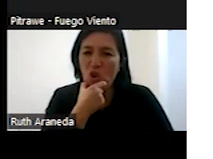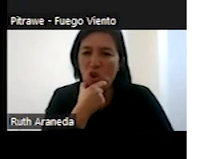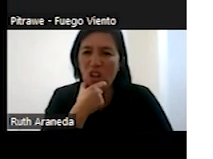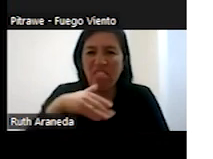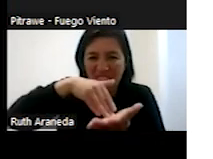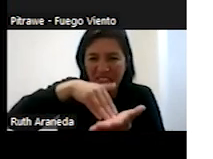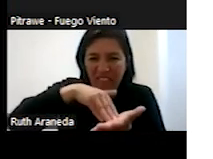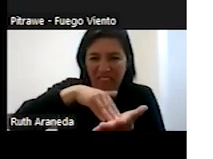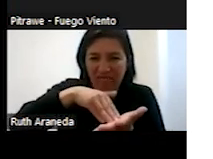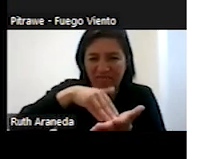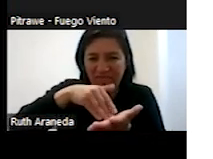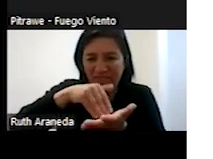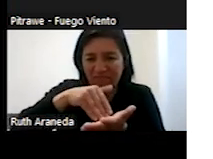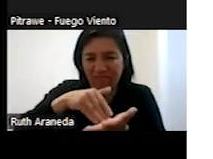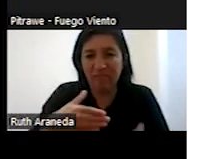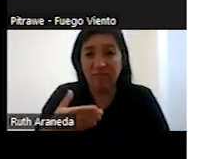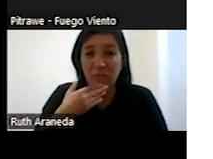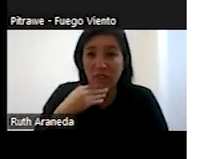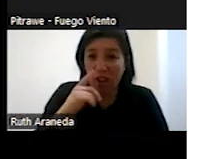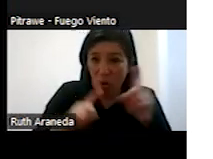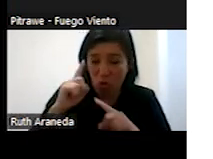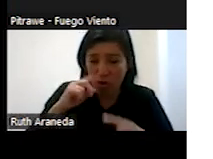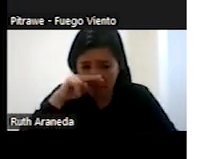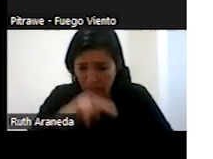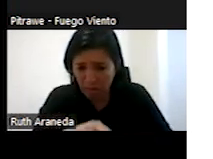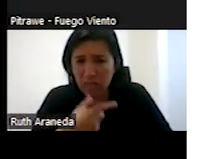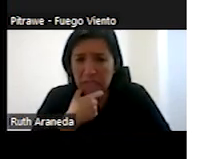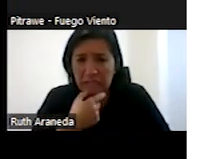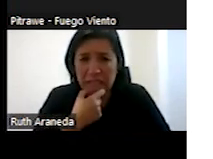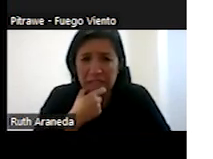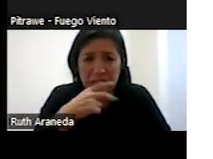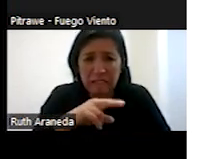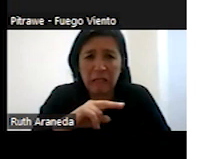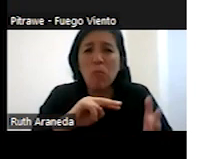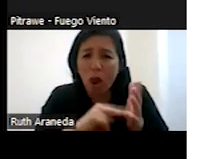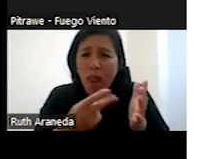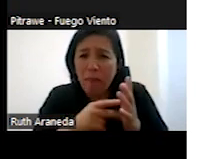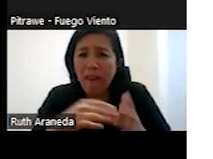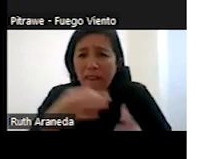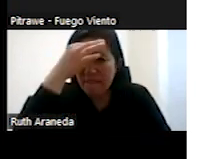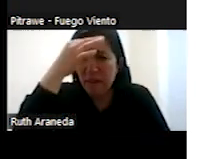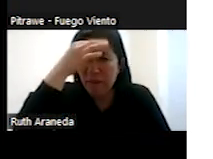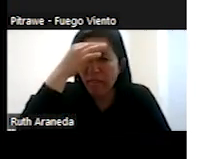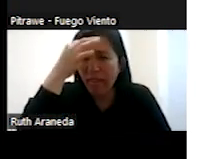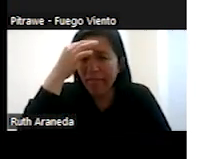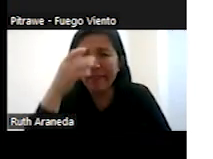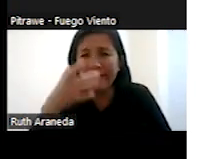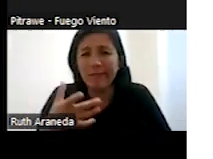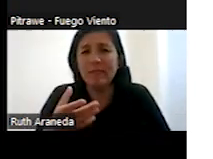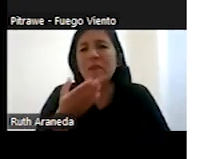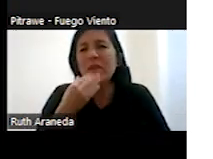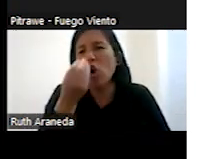enfermedades degenerativas. Hay algunos casos de treponematosis y algunas enfermedades